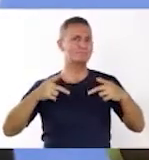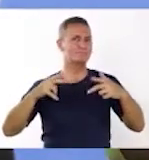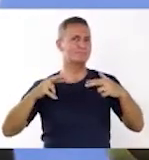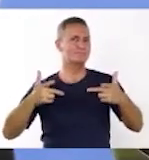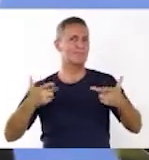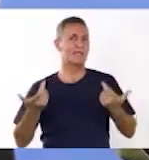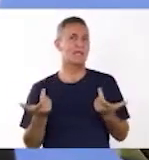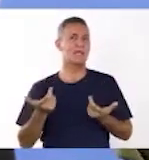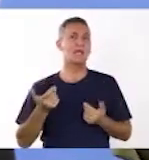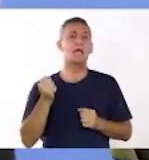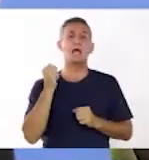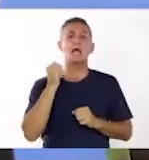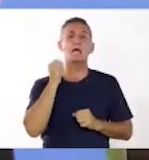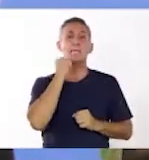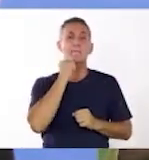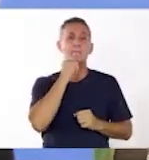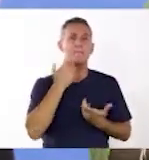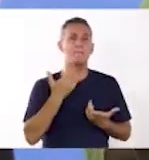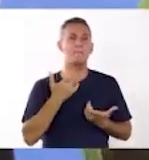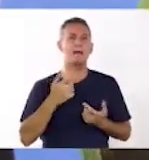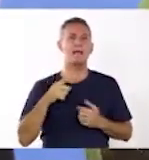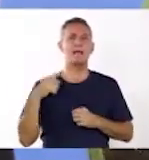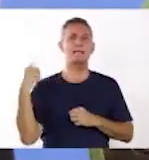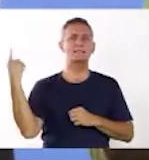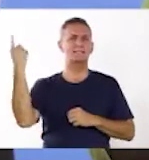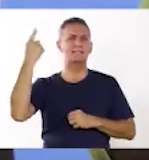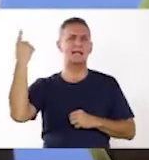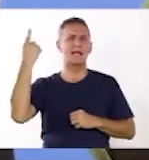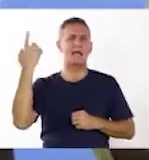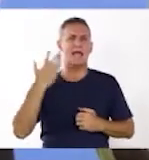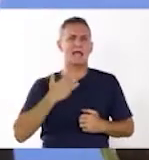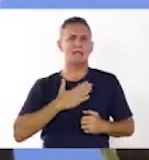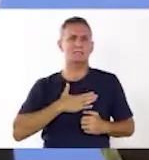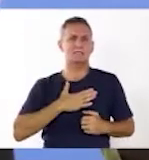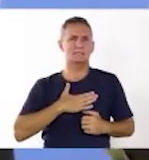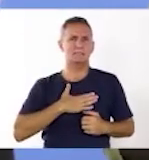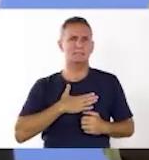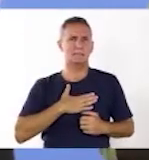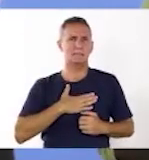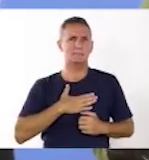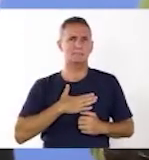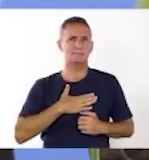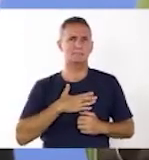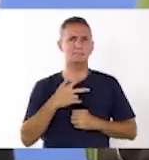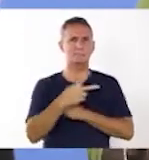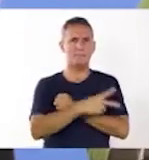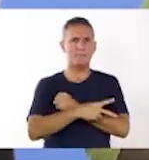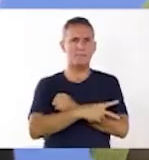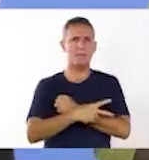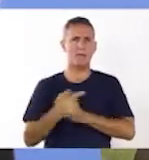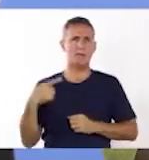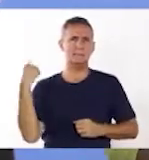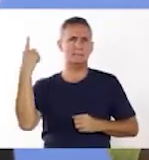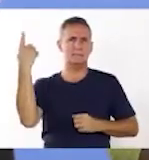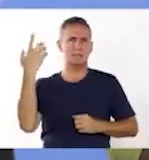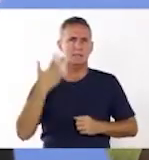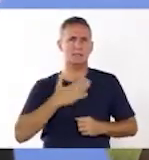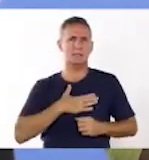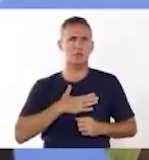una reiteración. Y también está dando una nacionalidad, una pertenencia de esa